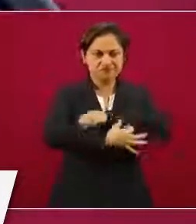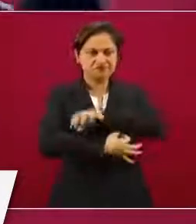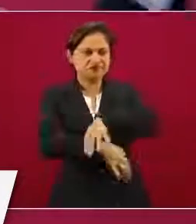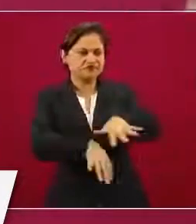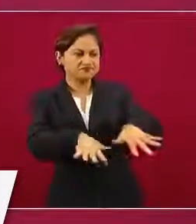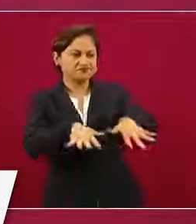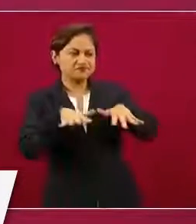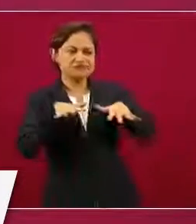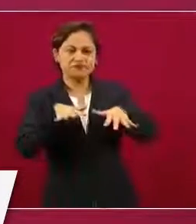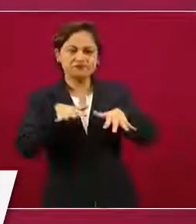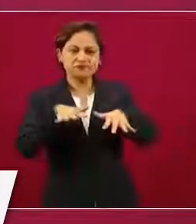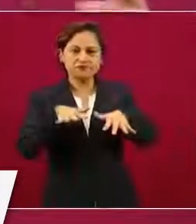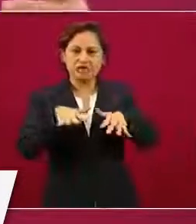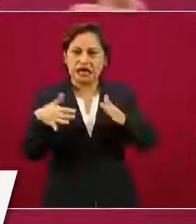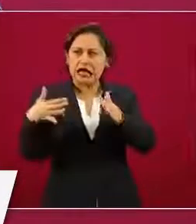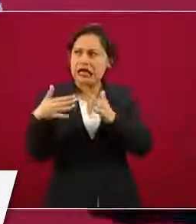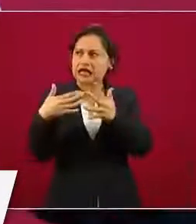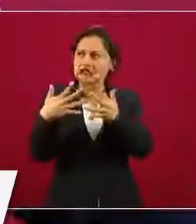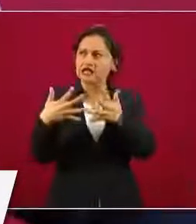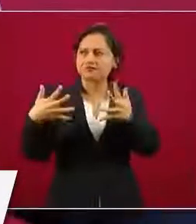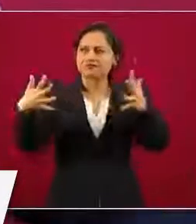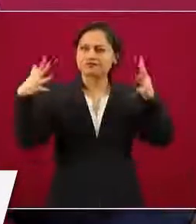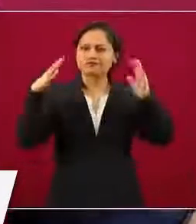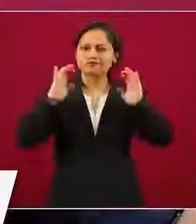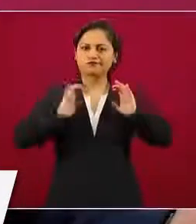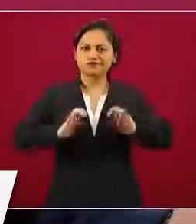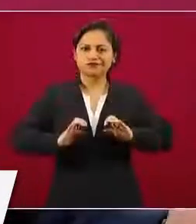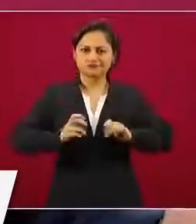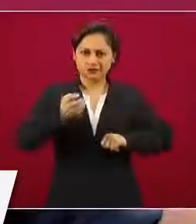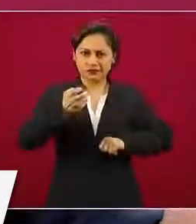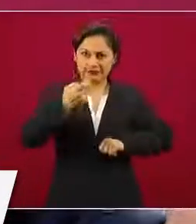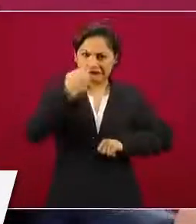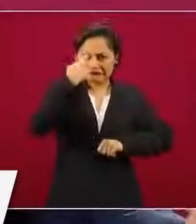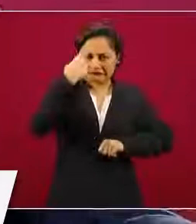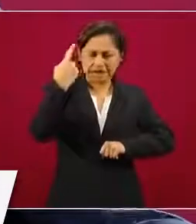la casa. Yo les decía de los políticos